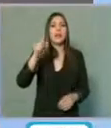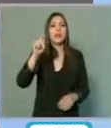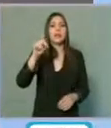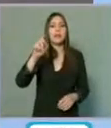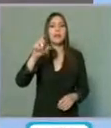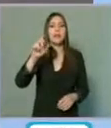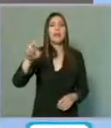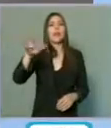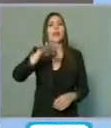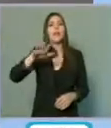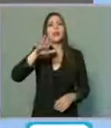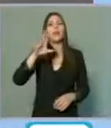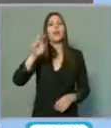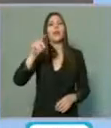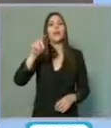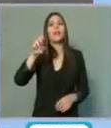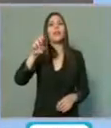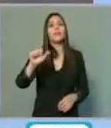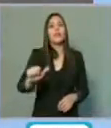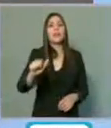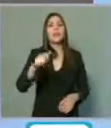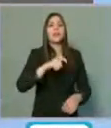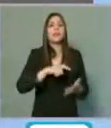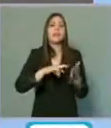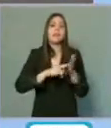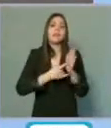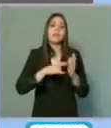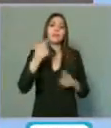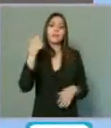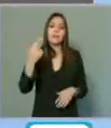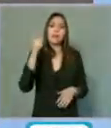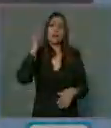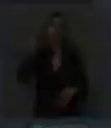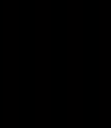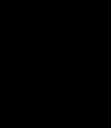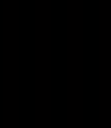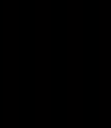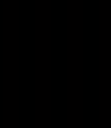7. Ojalá tengan la oportunidad de ir a verla. Vayan. Es imperdible este montaje. Buenísimas Vayan las a obras. verla